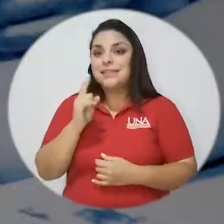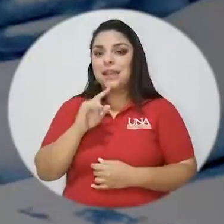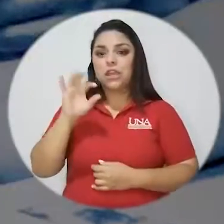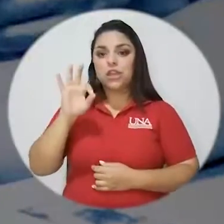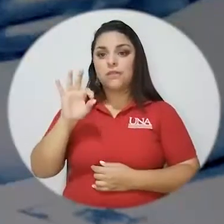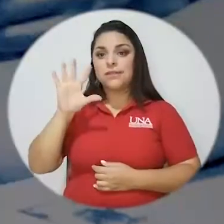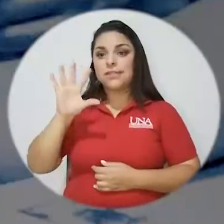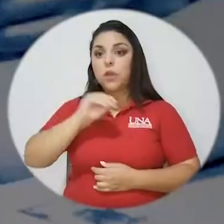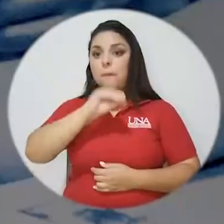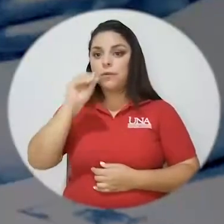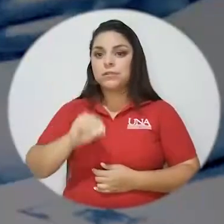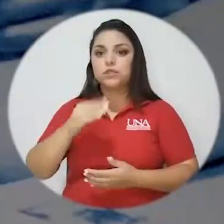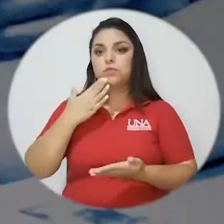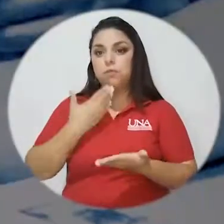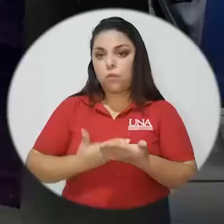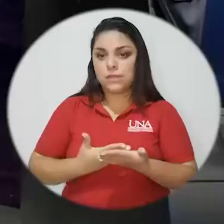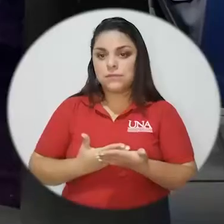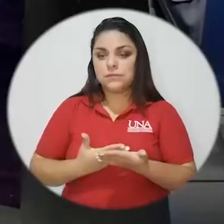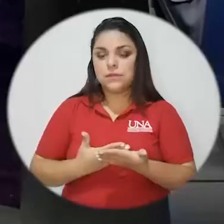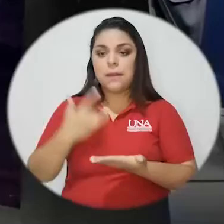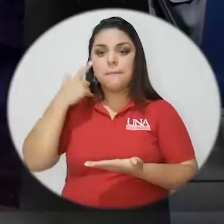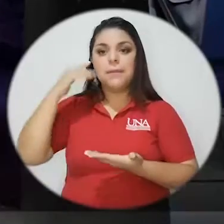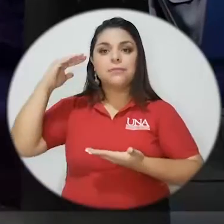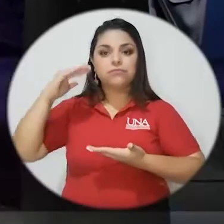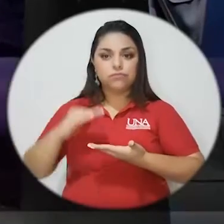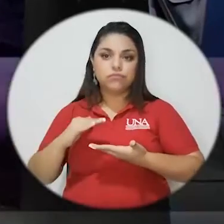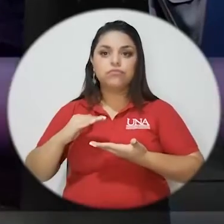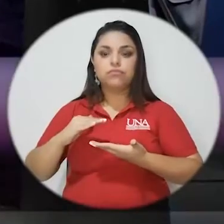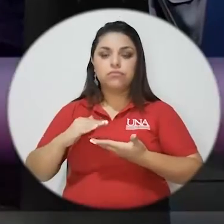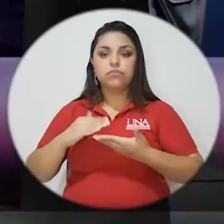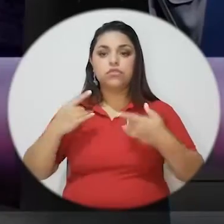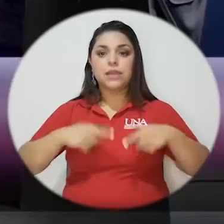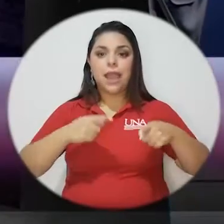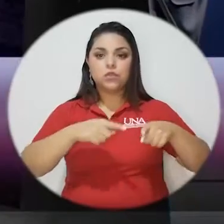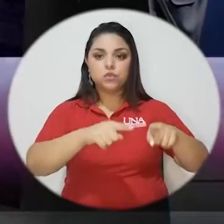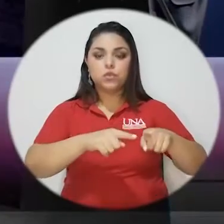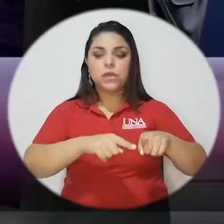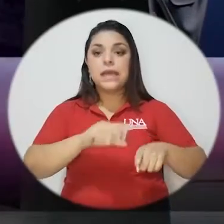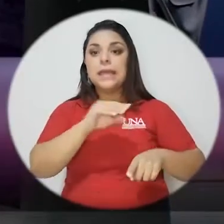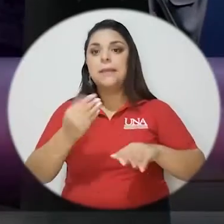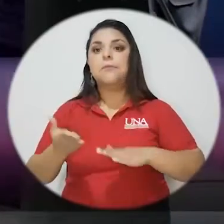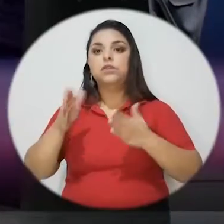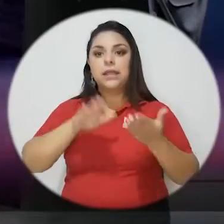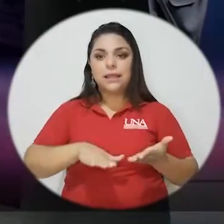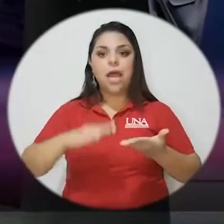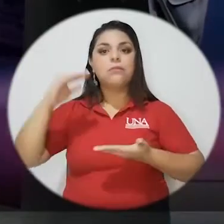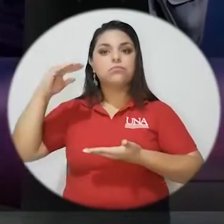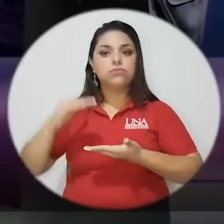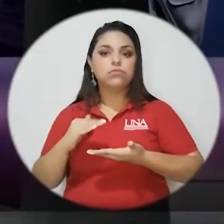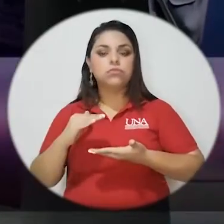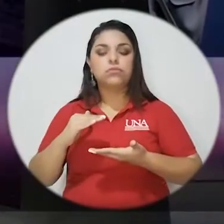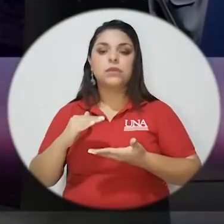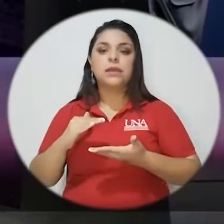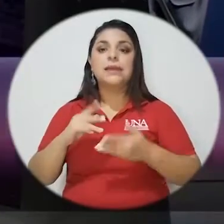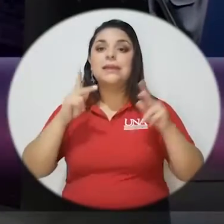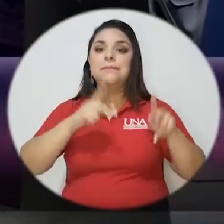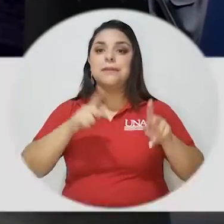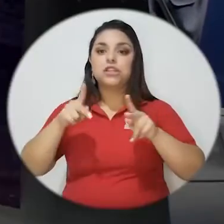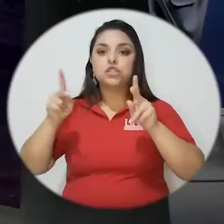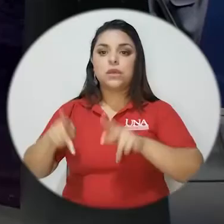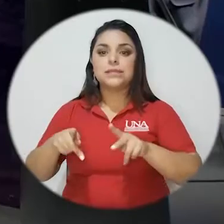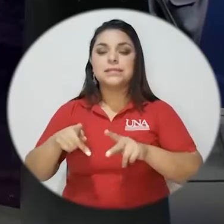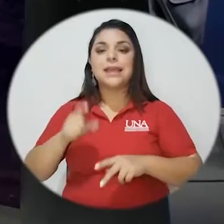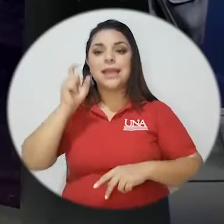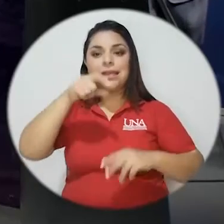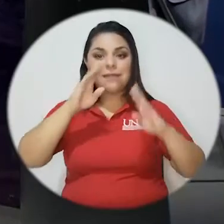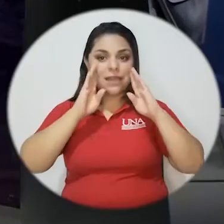eficaces hasta en un 95% en la reducción de la severidad de los casos. Así es. Y en la mortalidad y